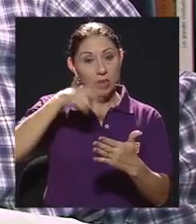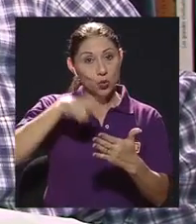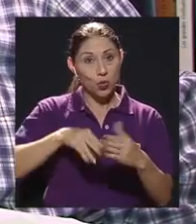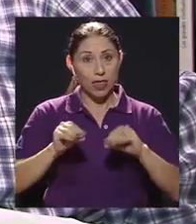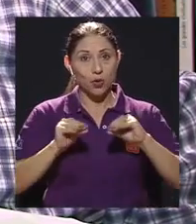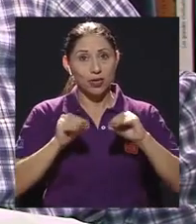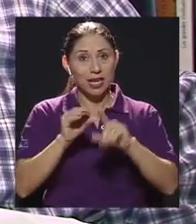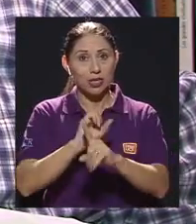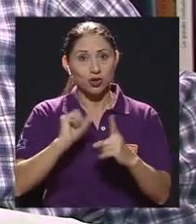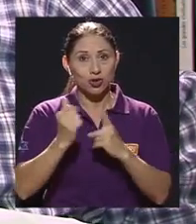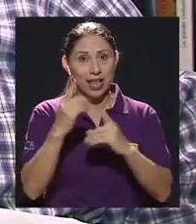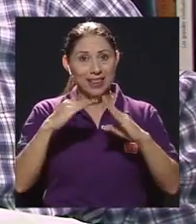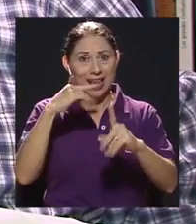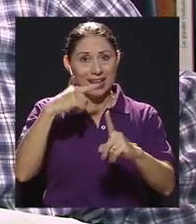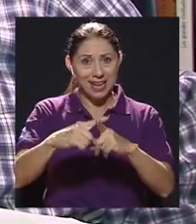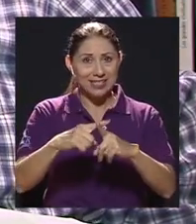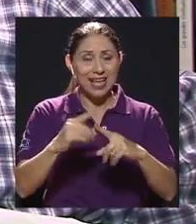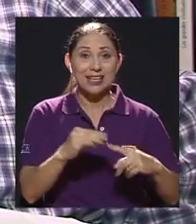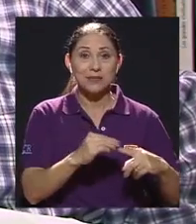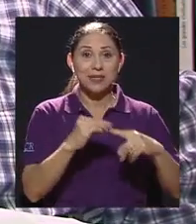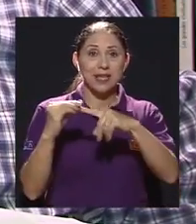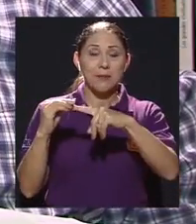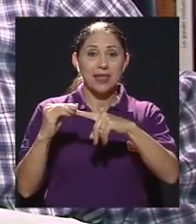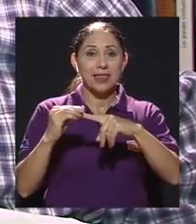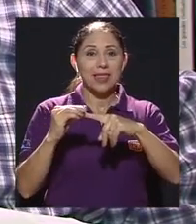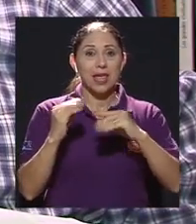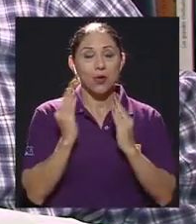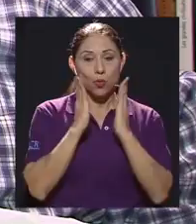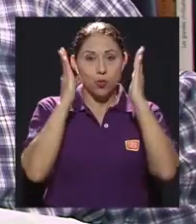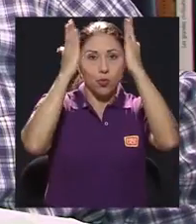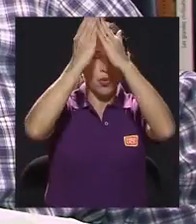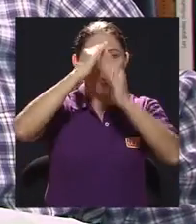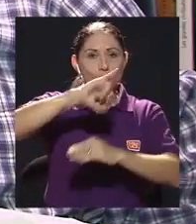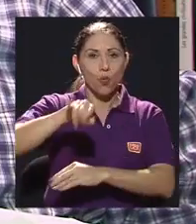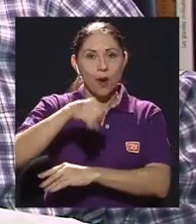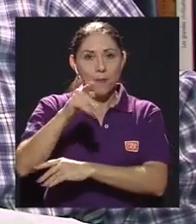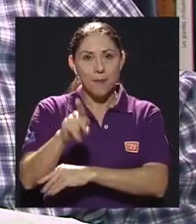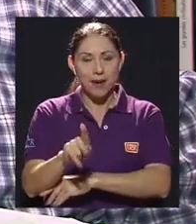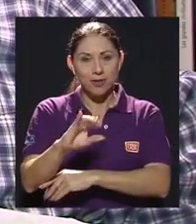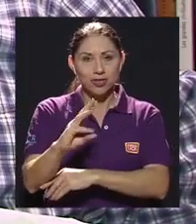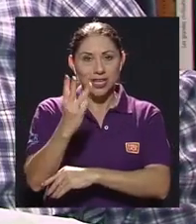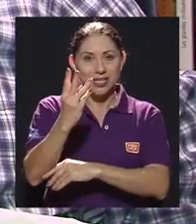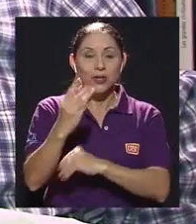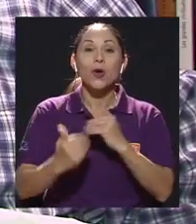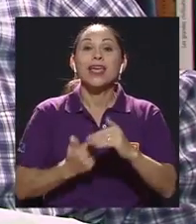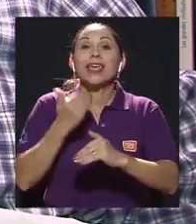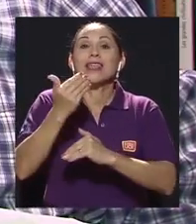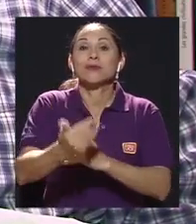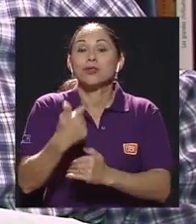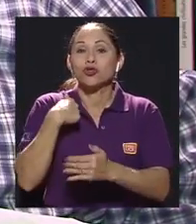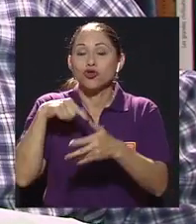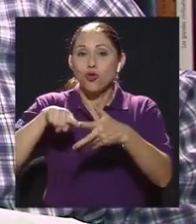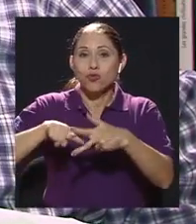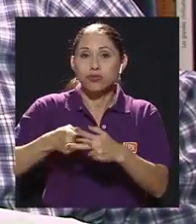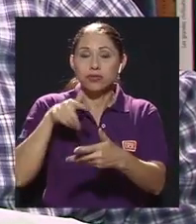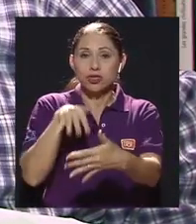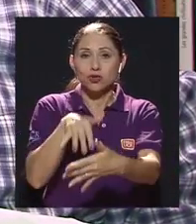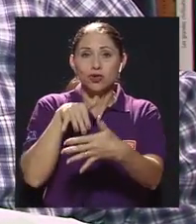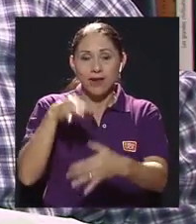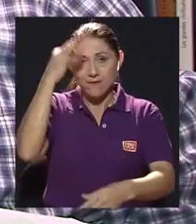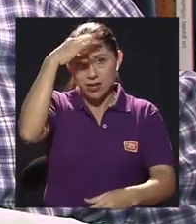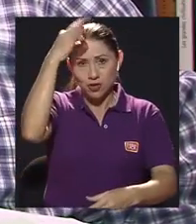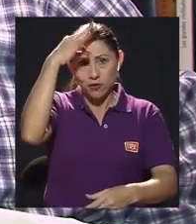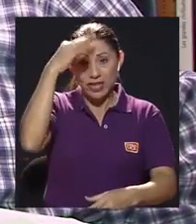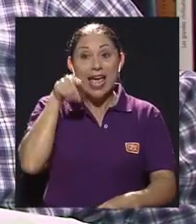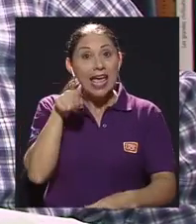todo de las doctrinas de Pablo VI, y luego empezar a estudiar filosofía, que es una materia que todos